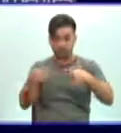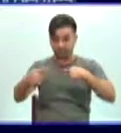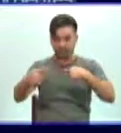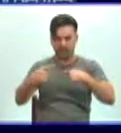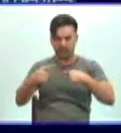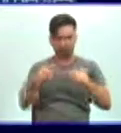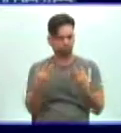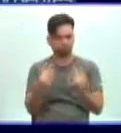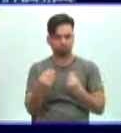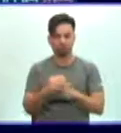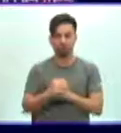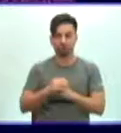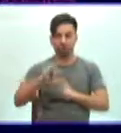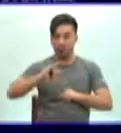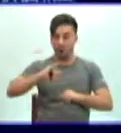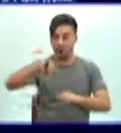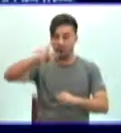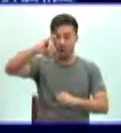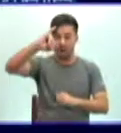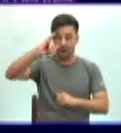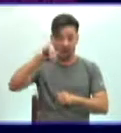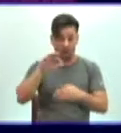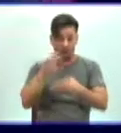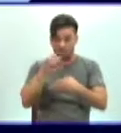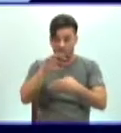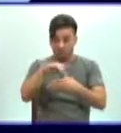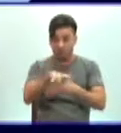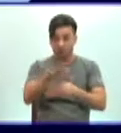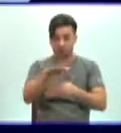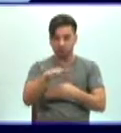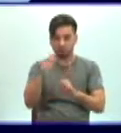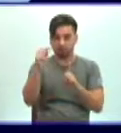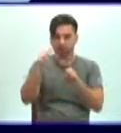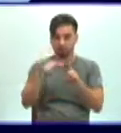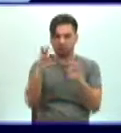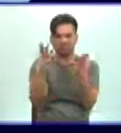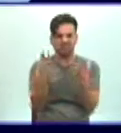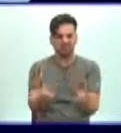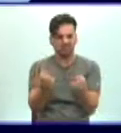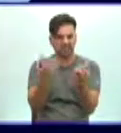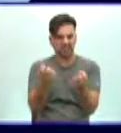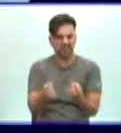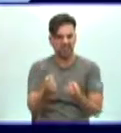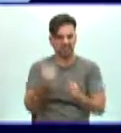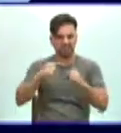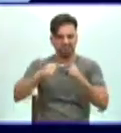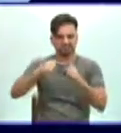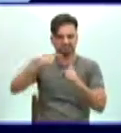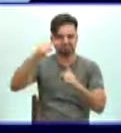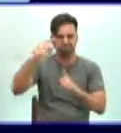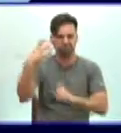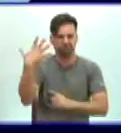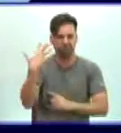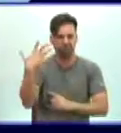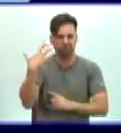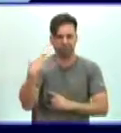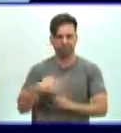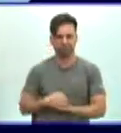extremas. Finalmente, las corrientes marinas influyen tanto en la temperatura como en la humedad de las regiones por donde